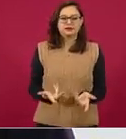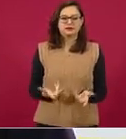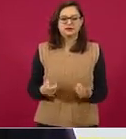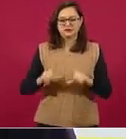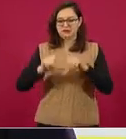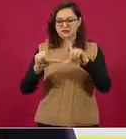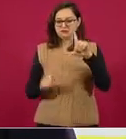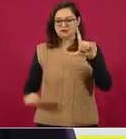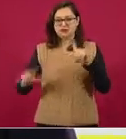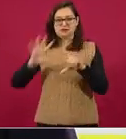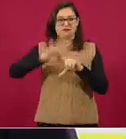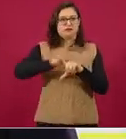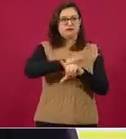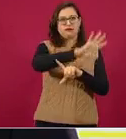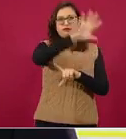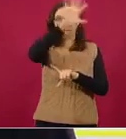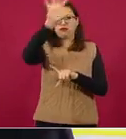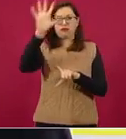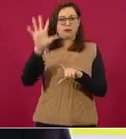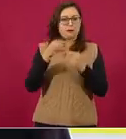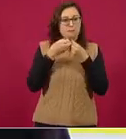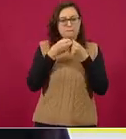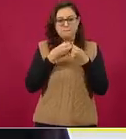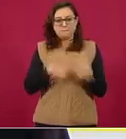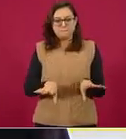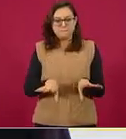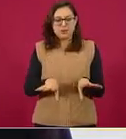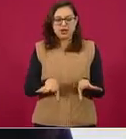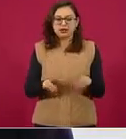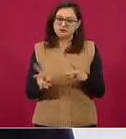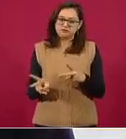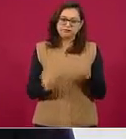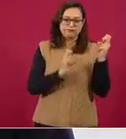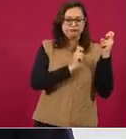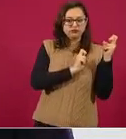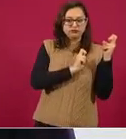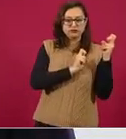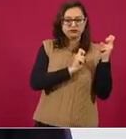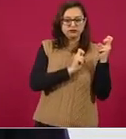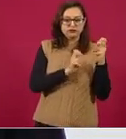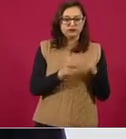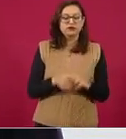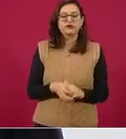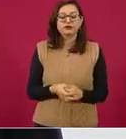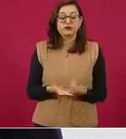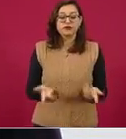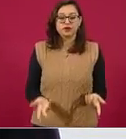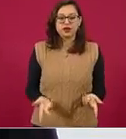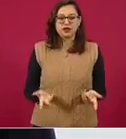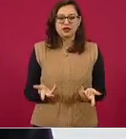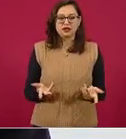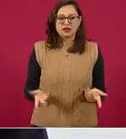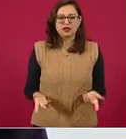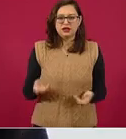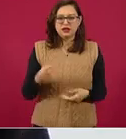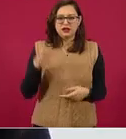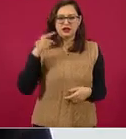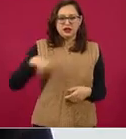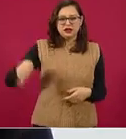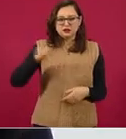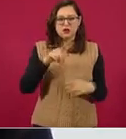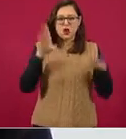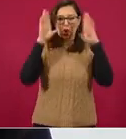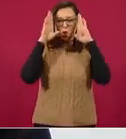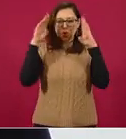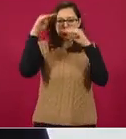del territorio nacional, o nos los habían arrebatado, todo esto, los conservadores fueron